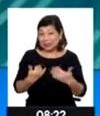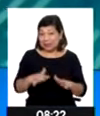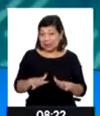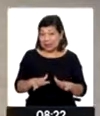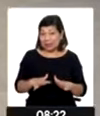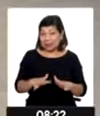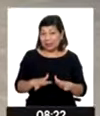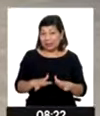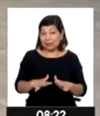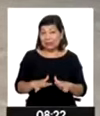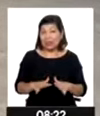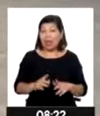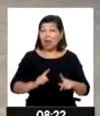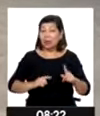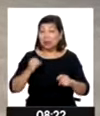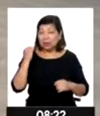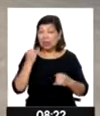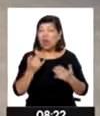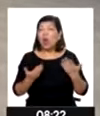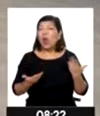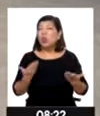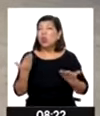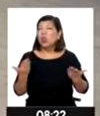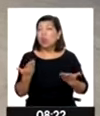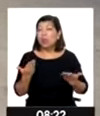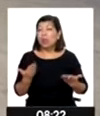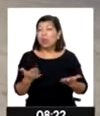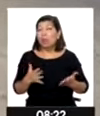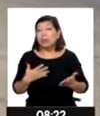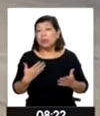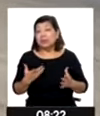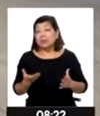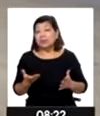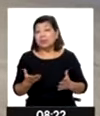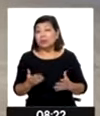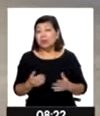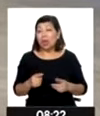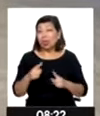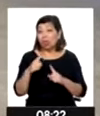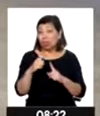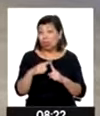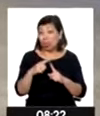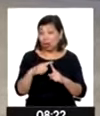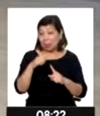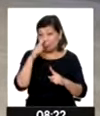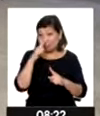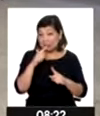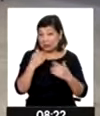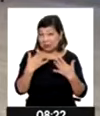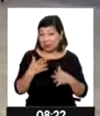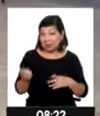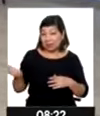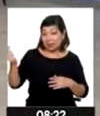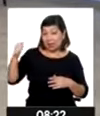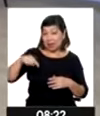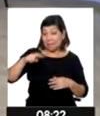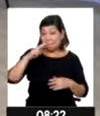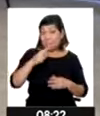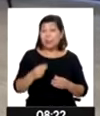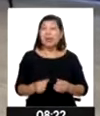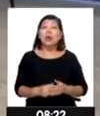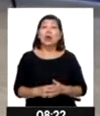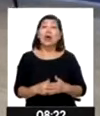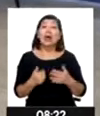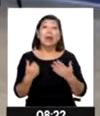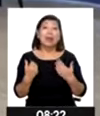habían alguna idea de dónde finalmente podría estar el señor Toledo Manrique si eventualmente llega a nuestro país.